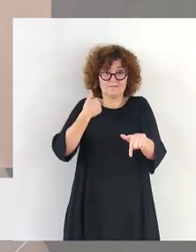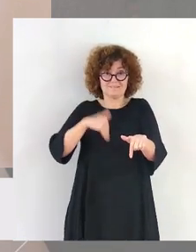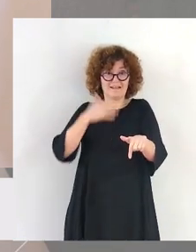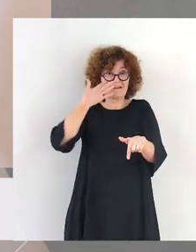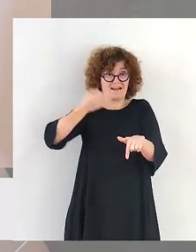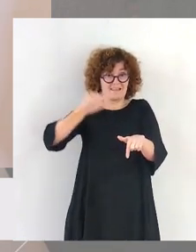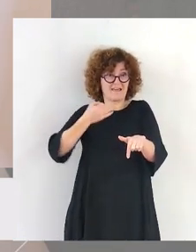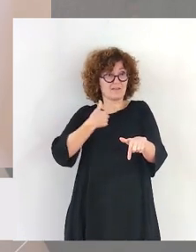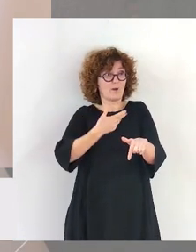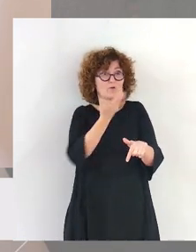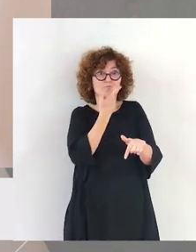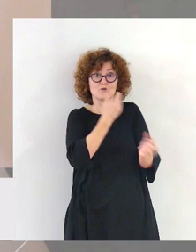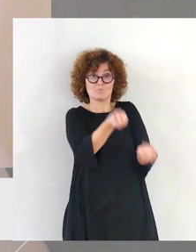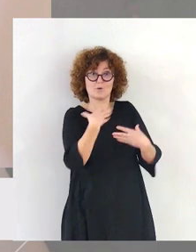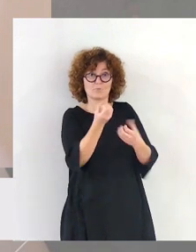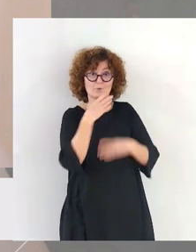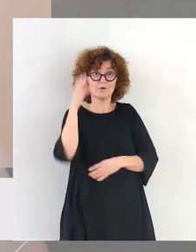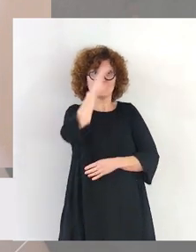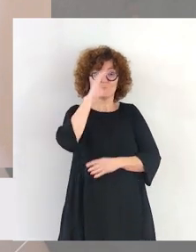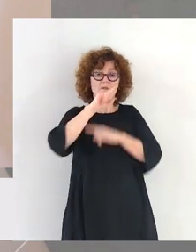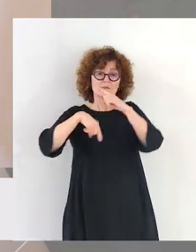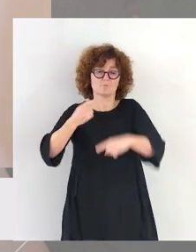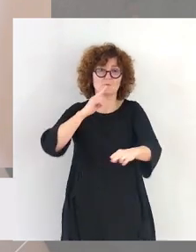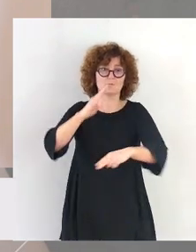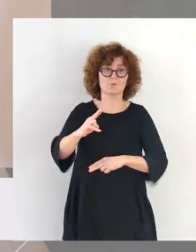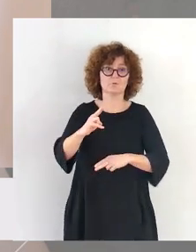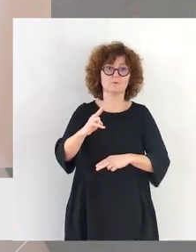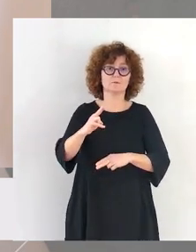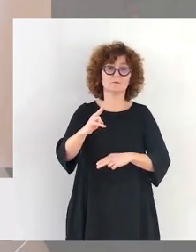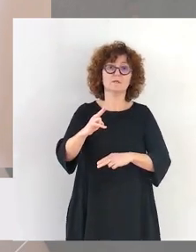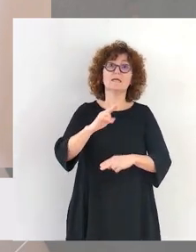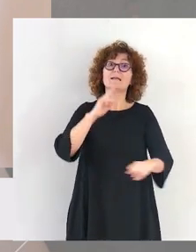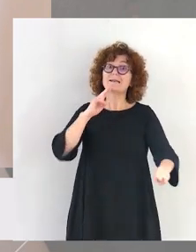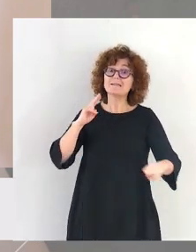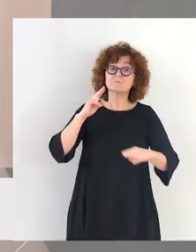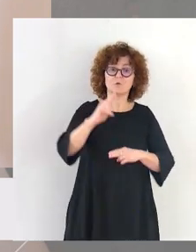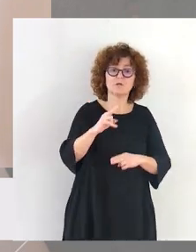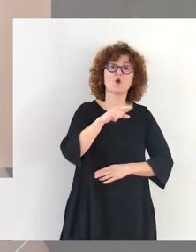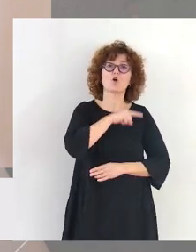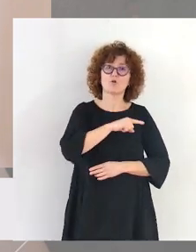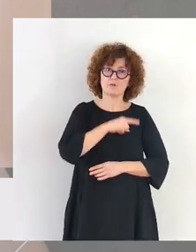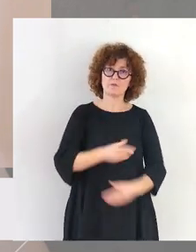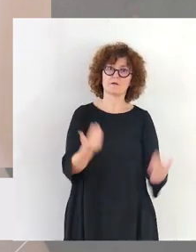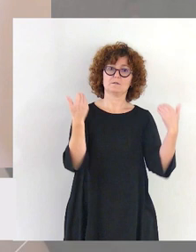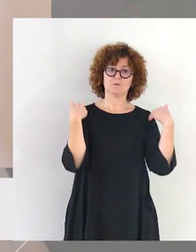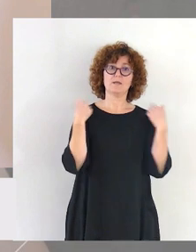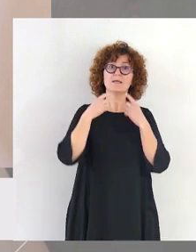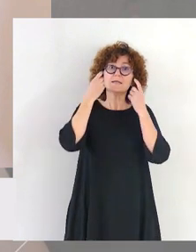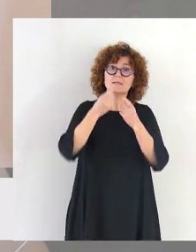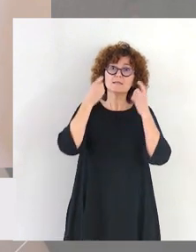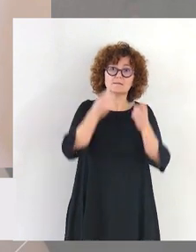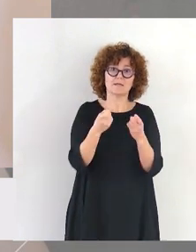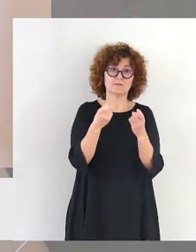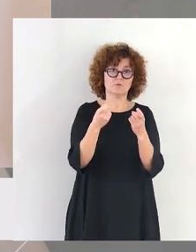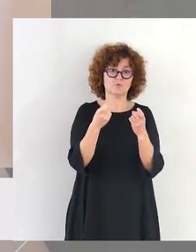realidad y actuando siempre con conciencia y responsabilidad al tiempo que tratamos de reducir al mínimo la percepción de la